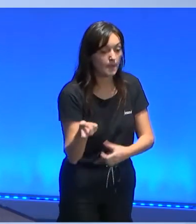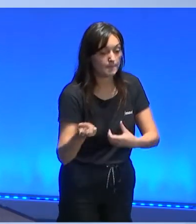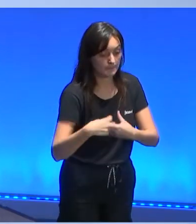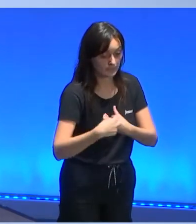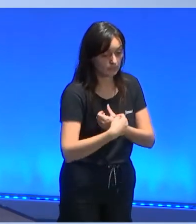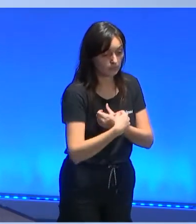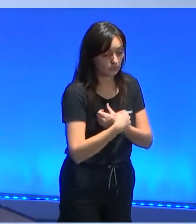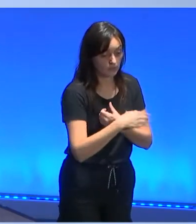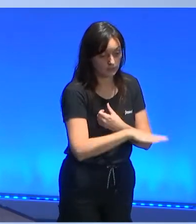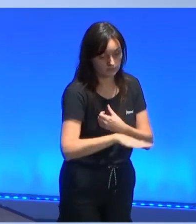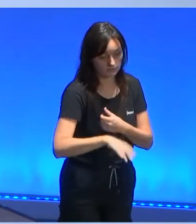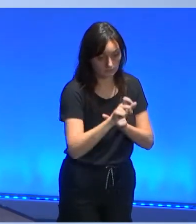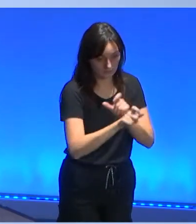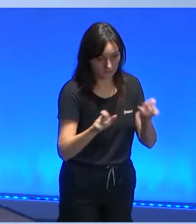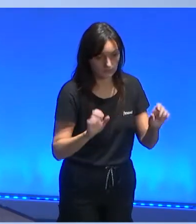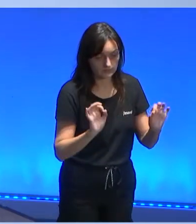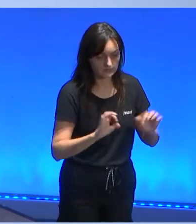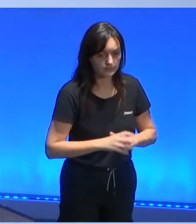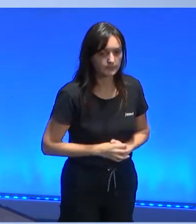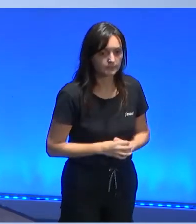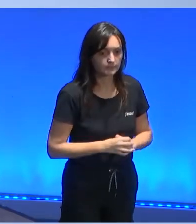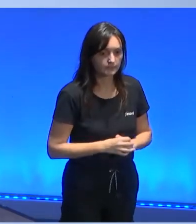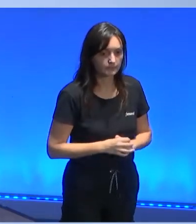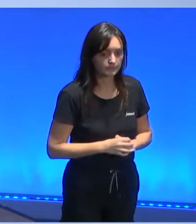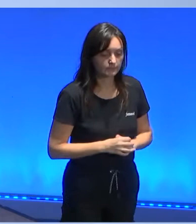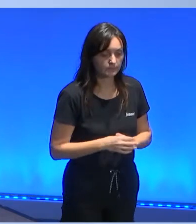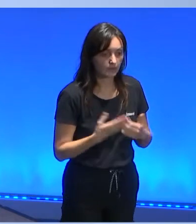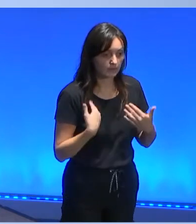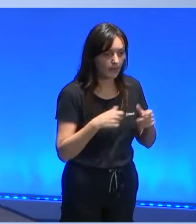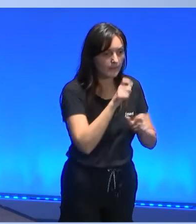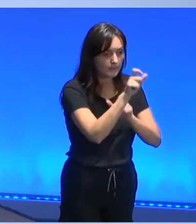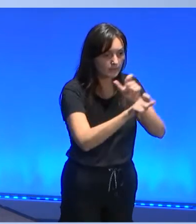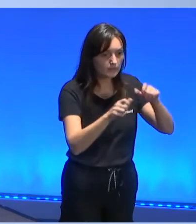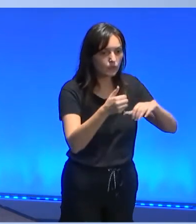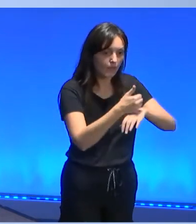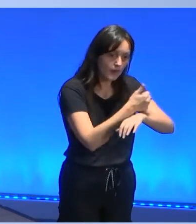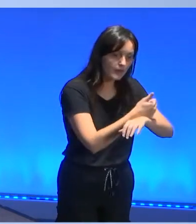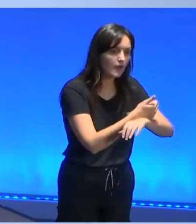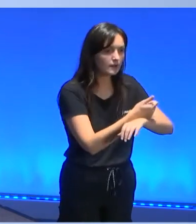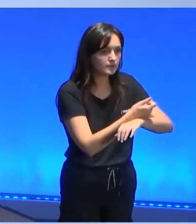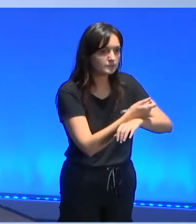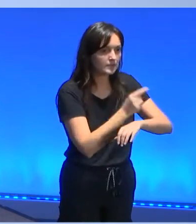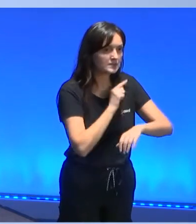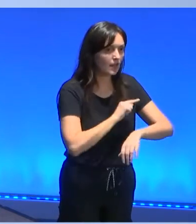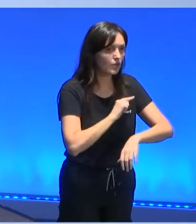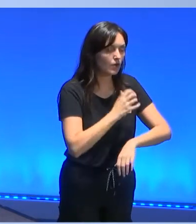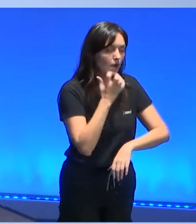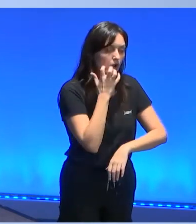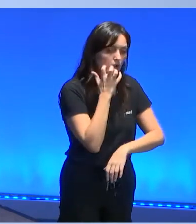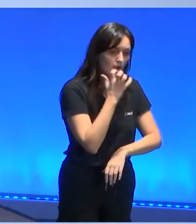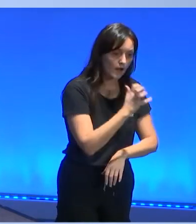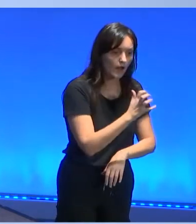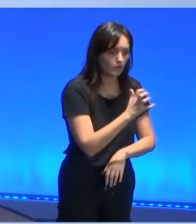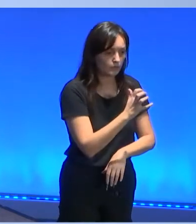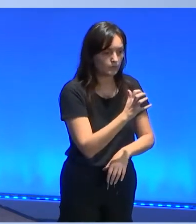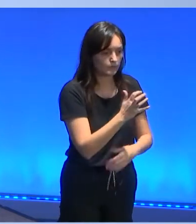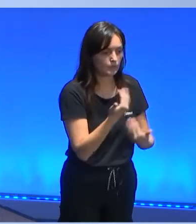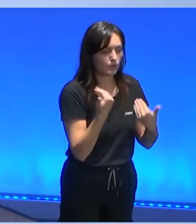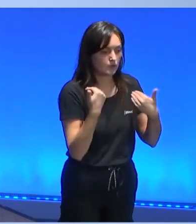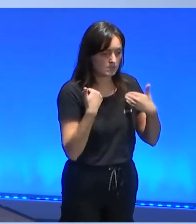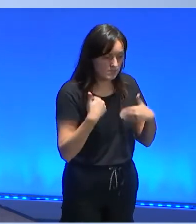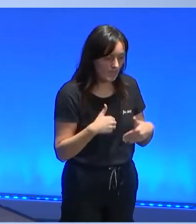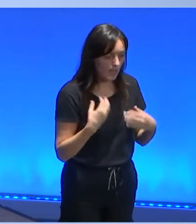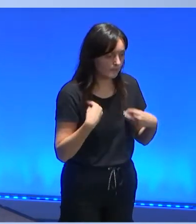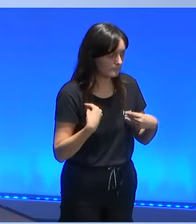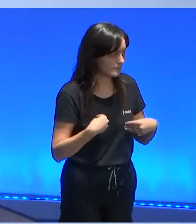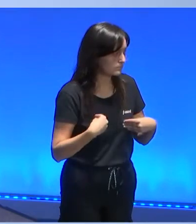participación de la ciudadanía. Y ya en la ciudadanía, parece algo extraño, pero ya en la ciudadanía